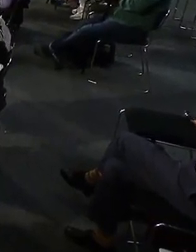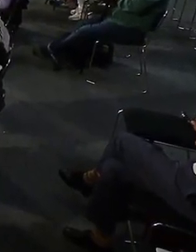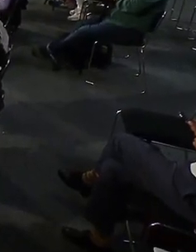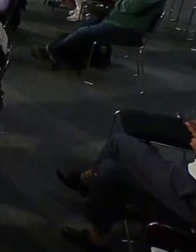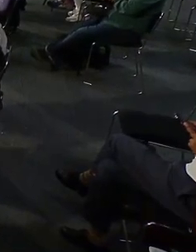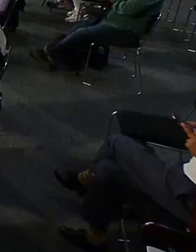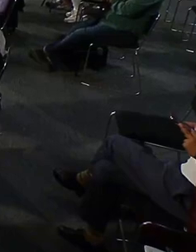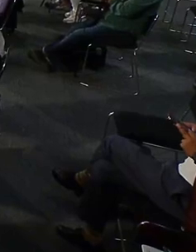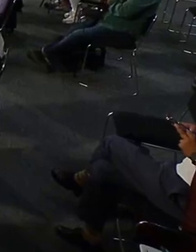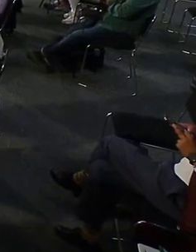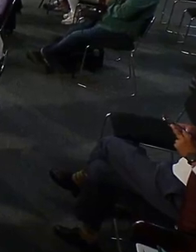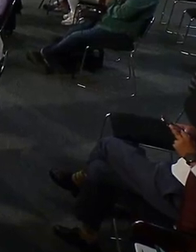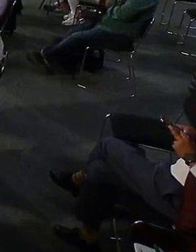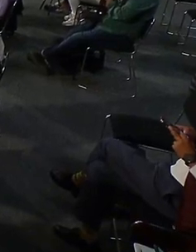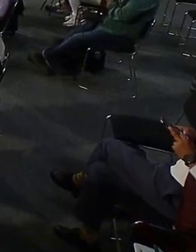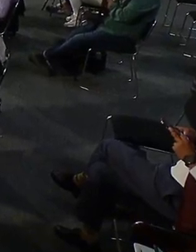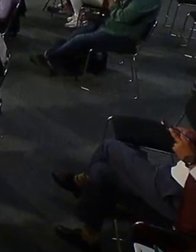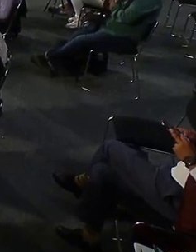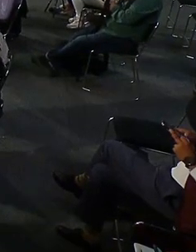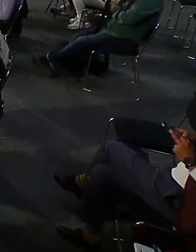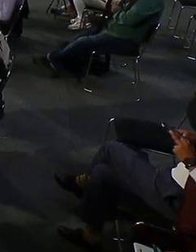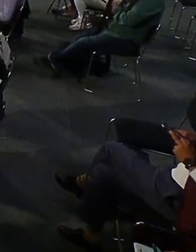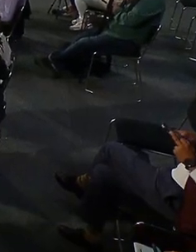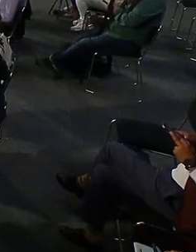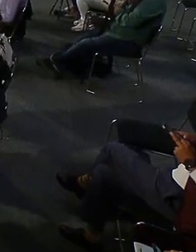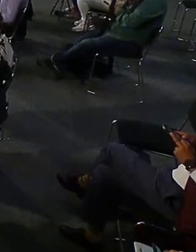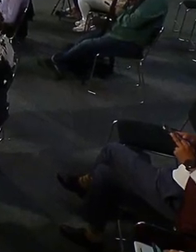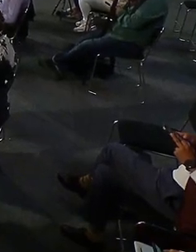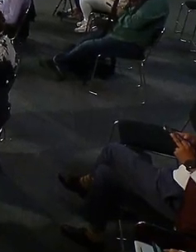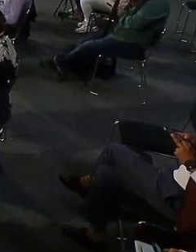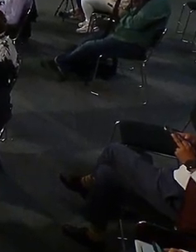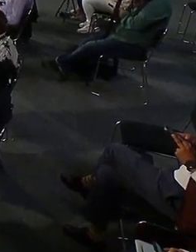después de que habían pegado el golpe.